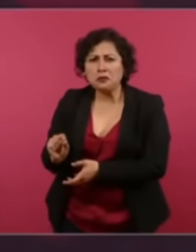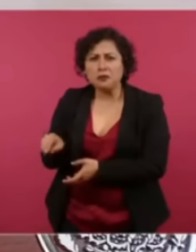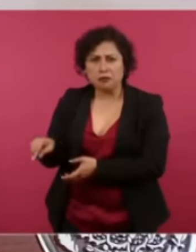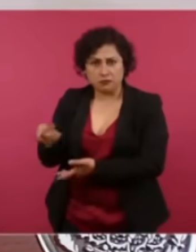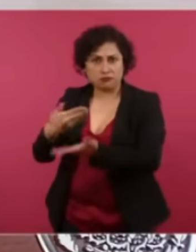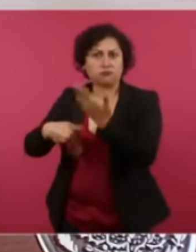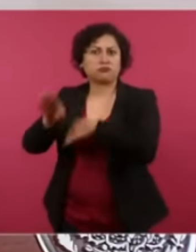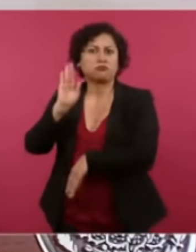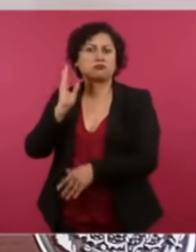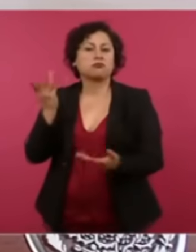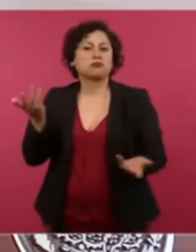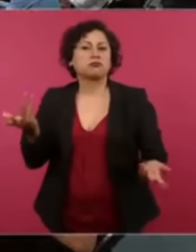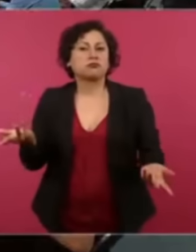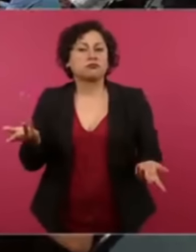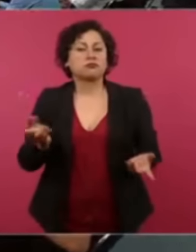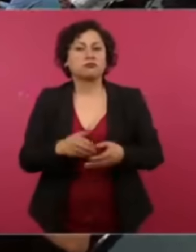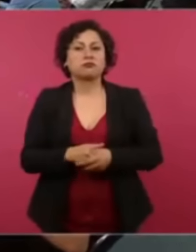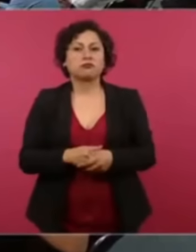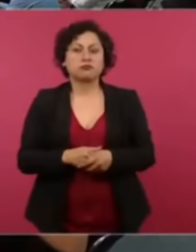Pero